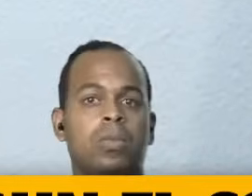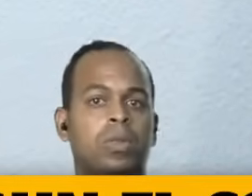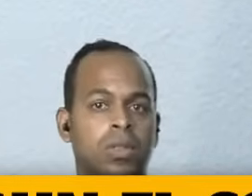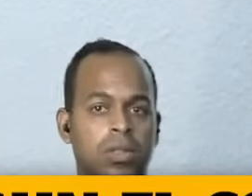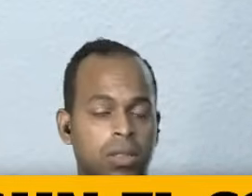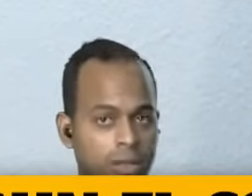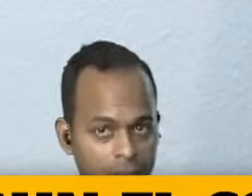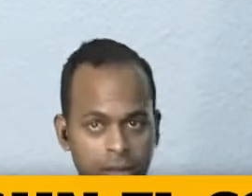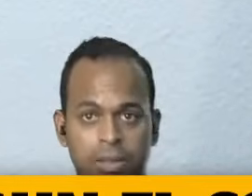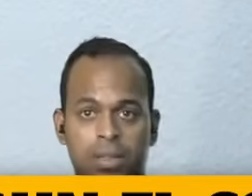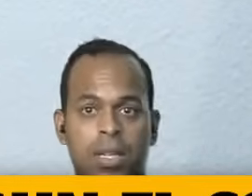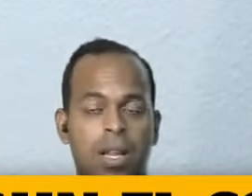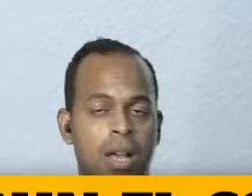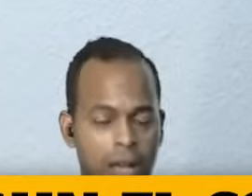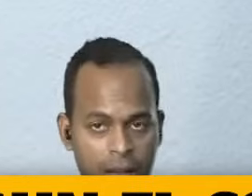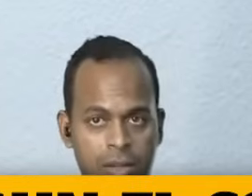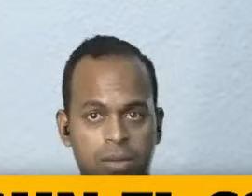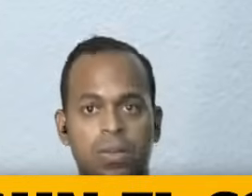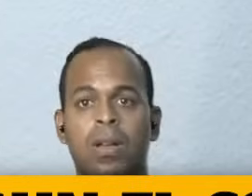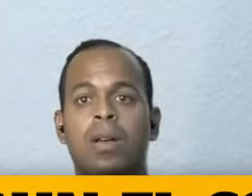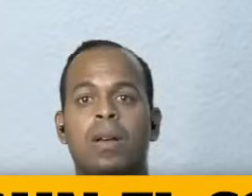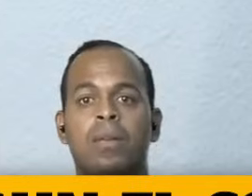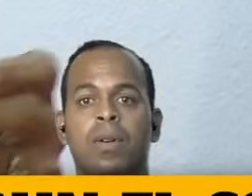Hermanas Mirabal y Puerto Plata.